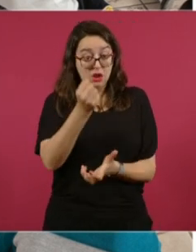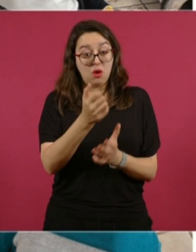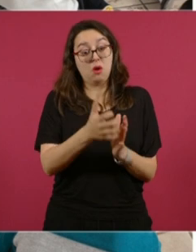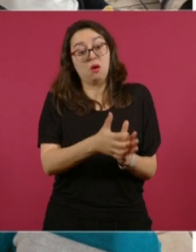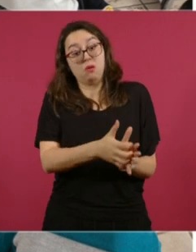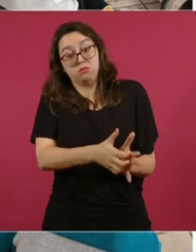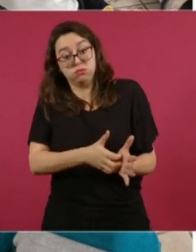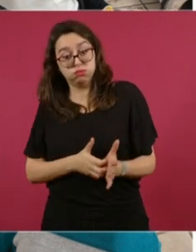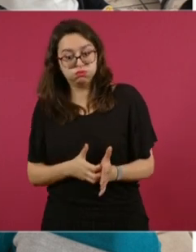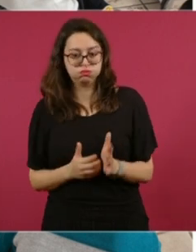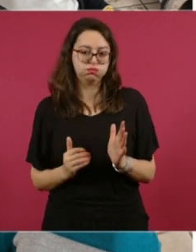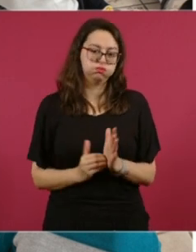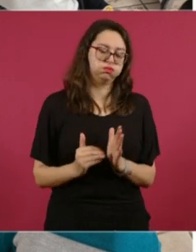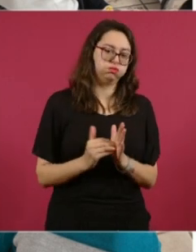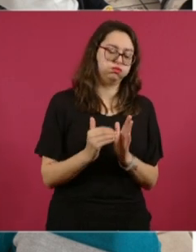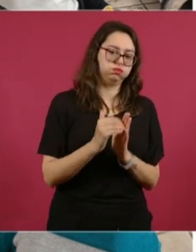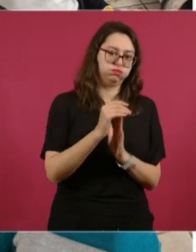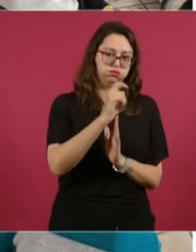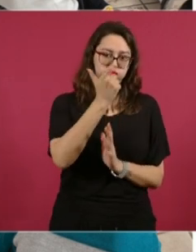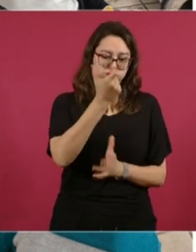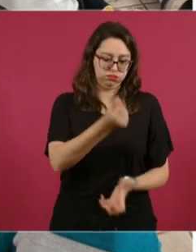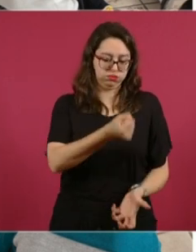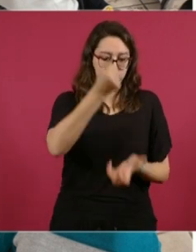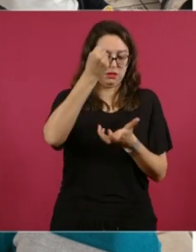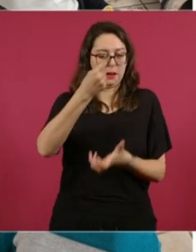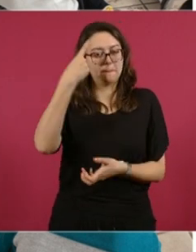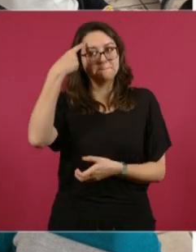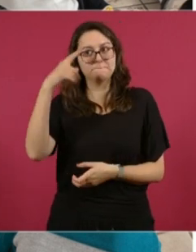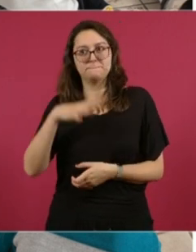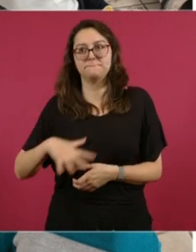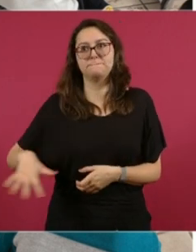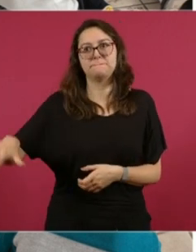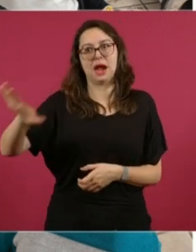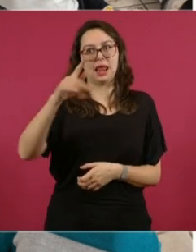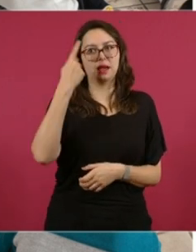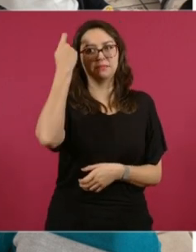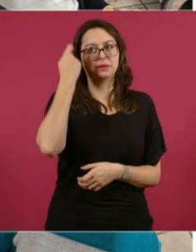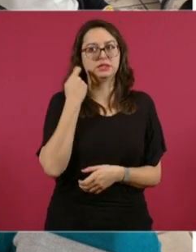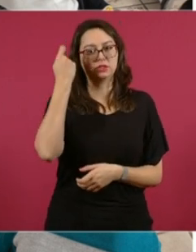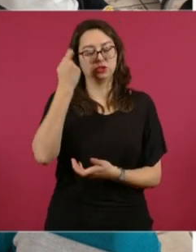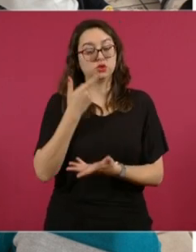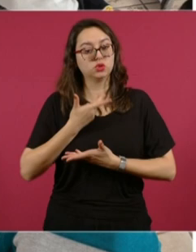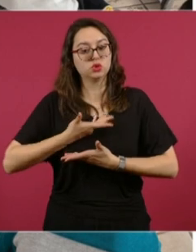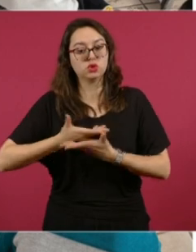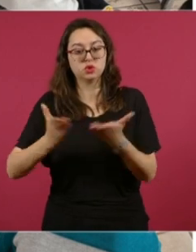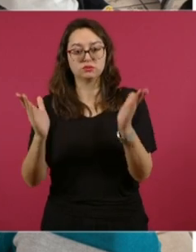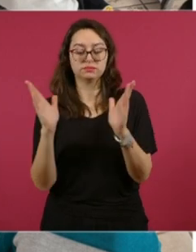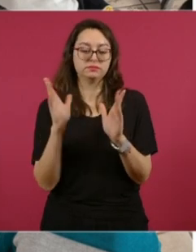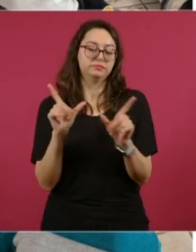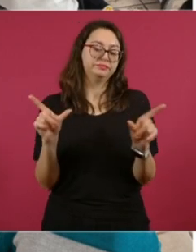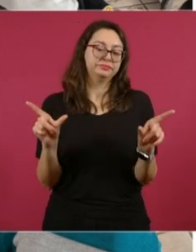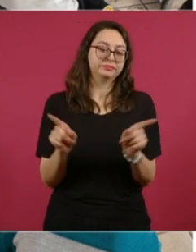varios millones de pesos que formarían parte del fondo de las pensiones. ¿Es cuánto, presidente?